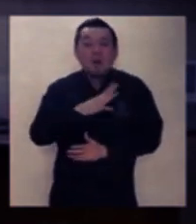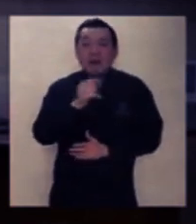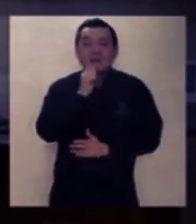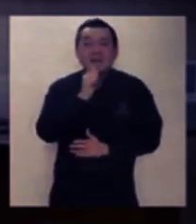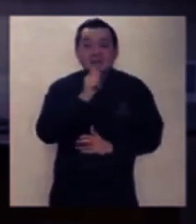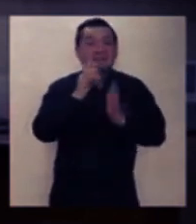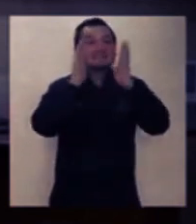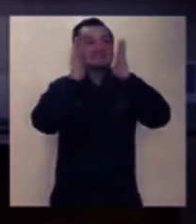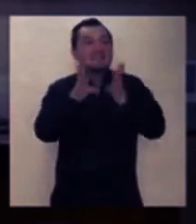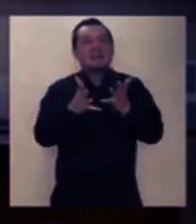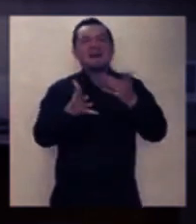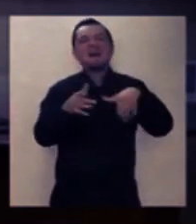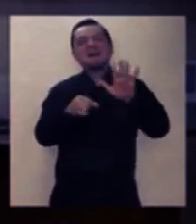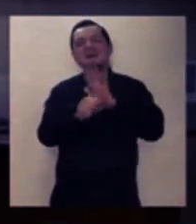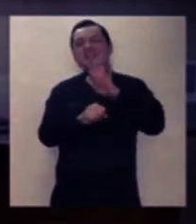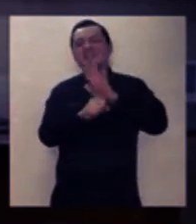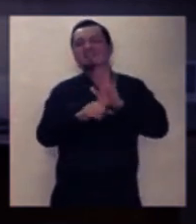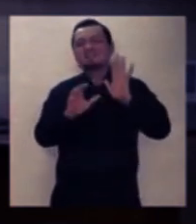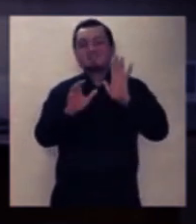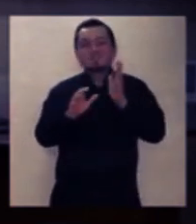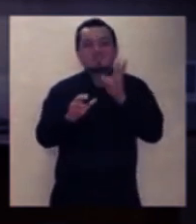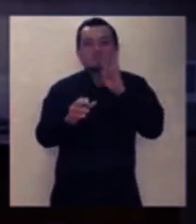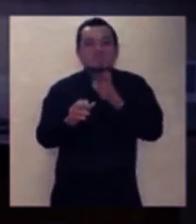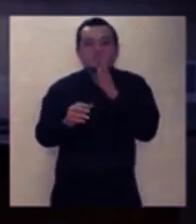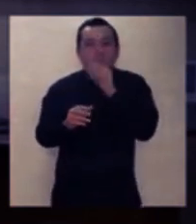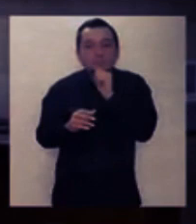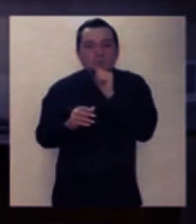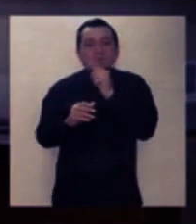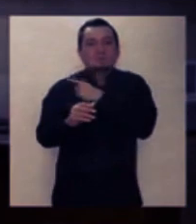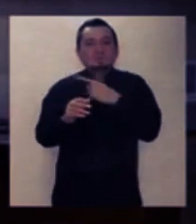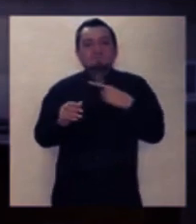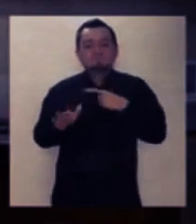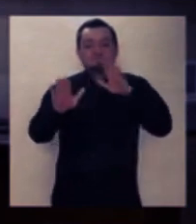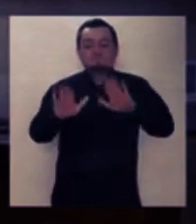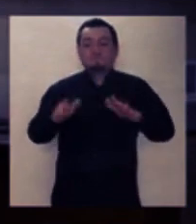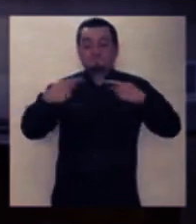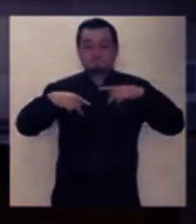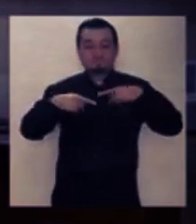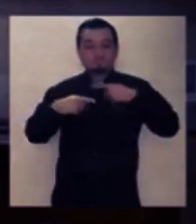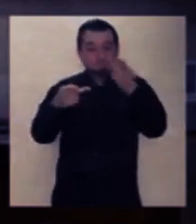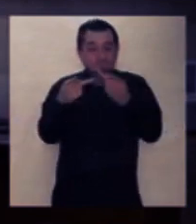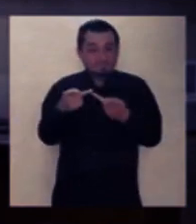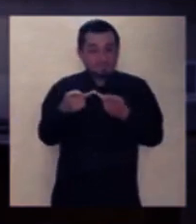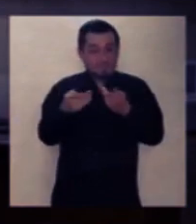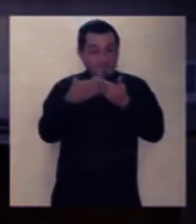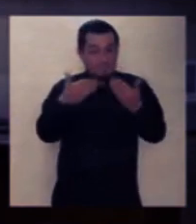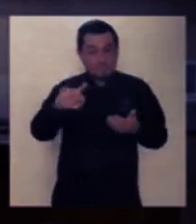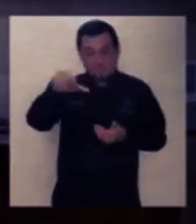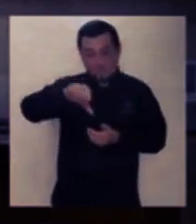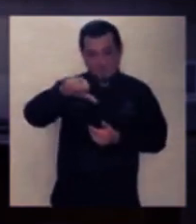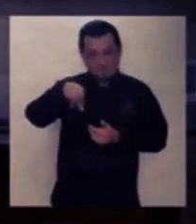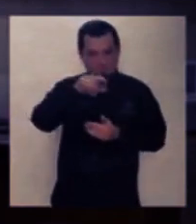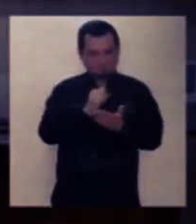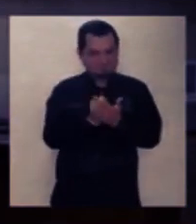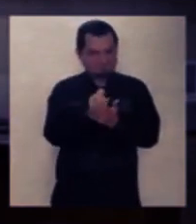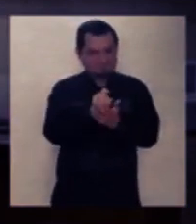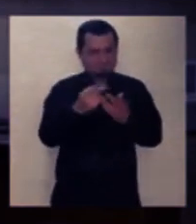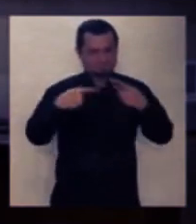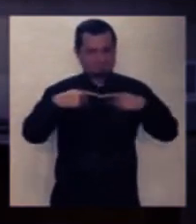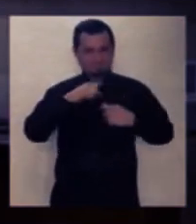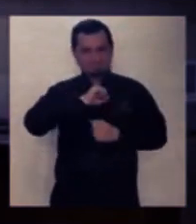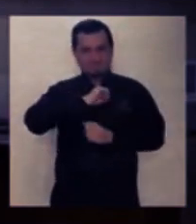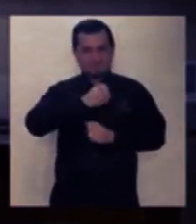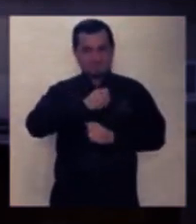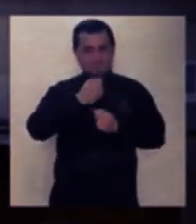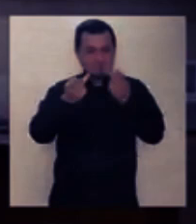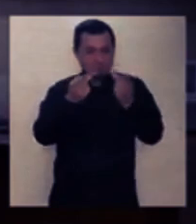virus, debemos hacernos a la idea de que cuando sea necesario parar, no nos va a quedar de otra. Por ello, a partir de hoy, por determinación